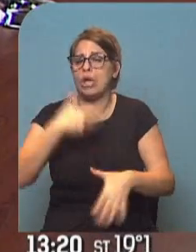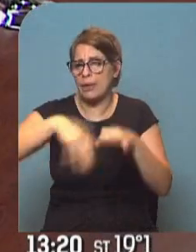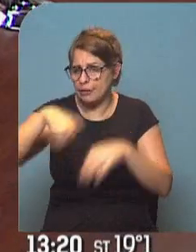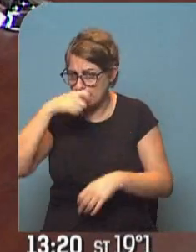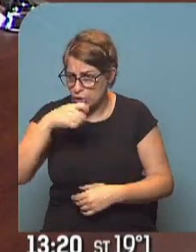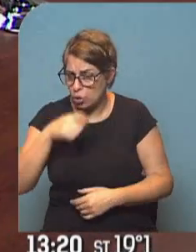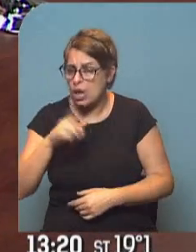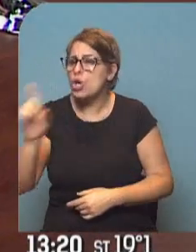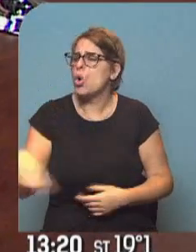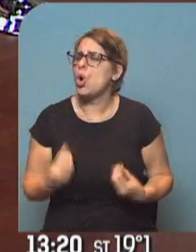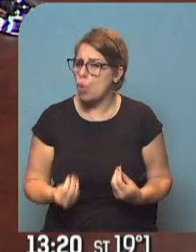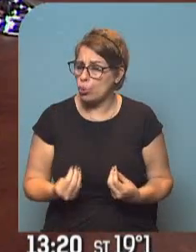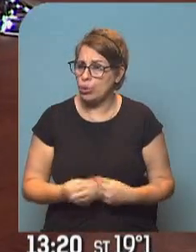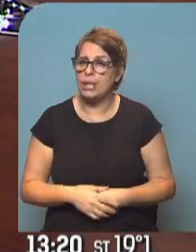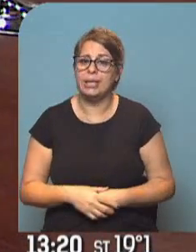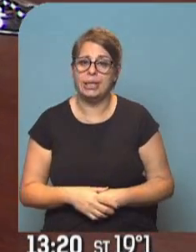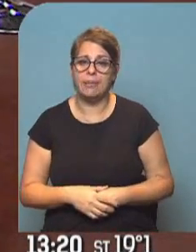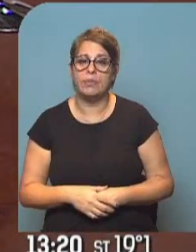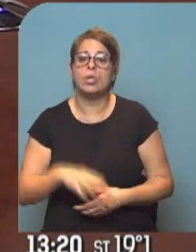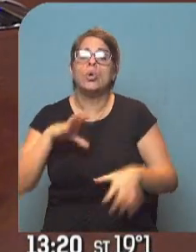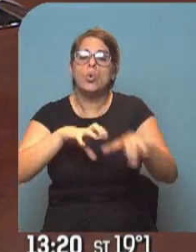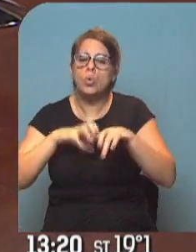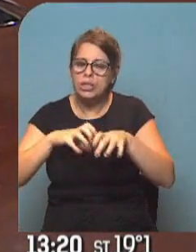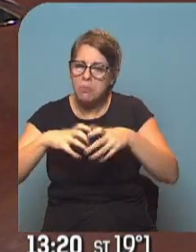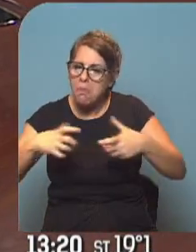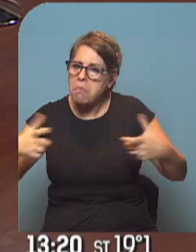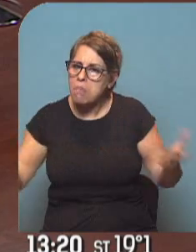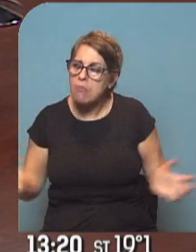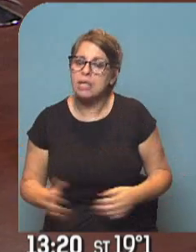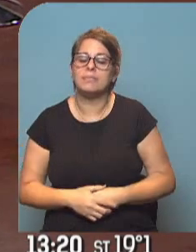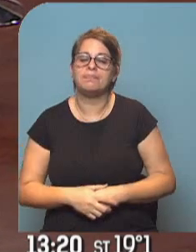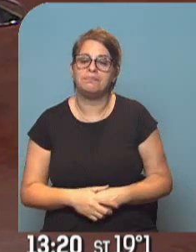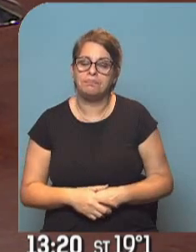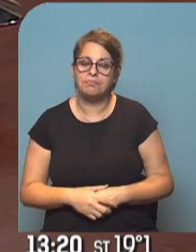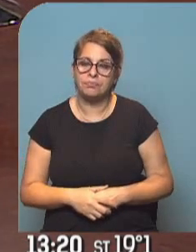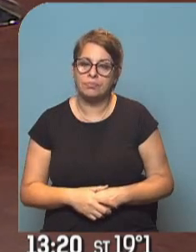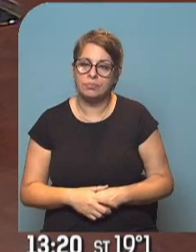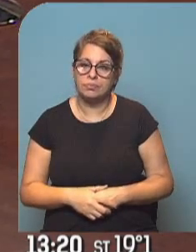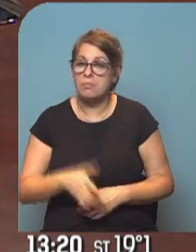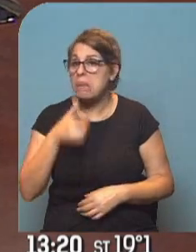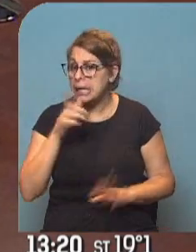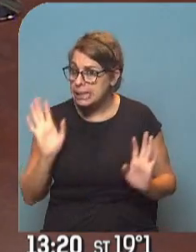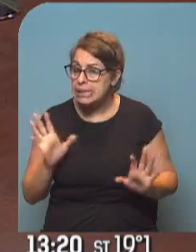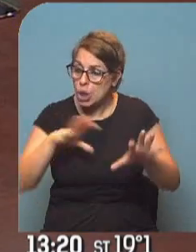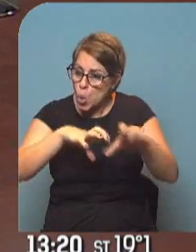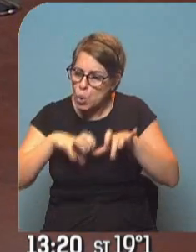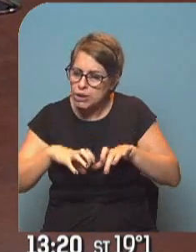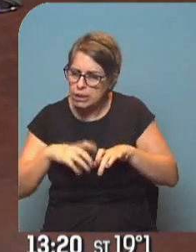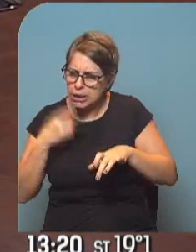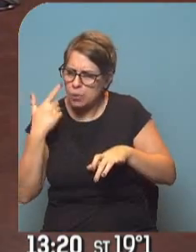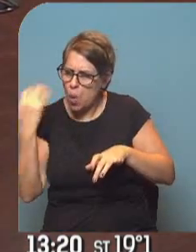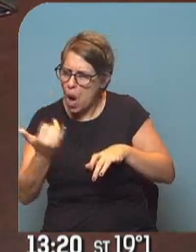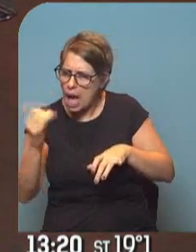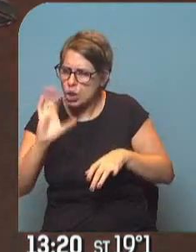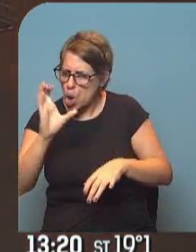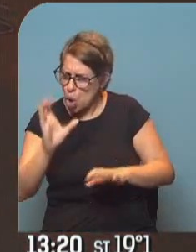¿Y esto a qué se debe? Se debe al aumento del cultivo. El cultivo que al parecer se ha visto en